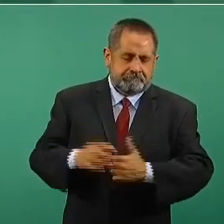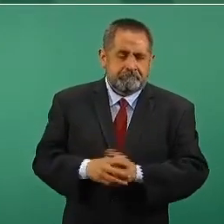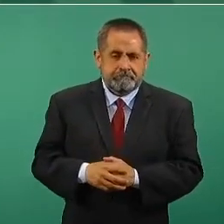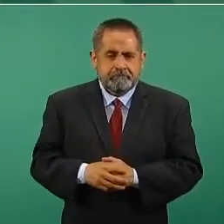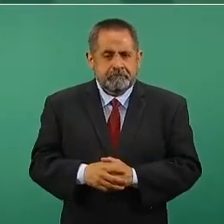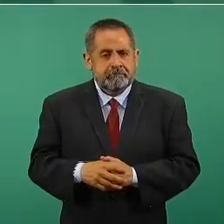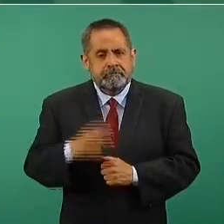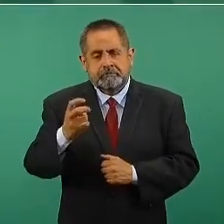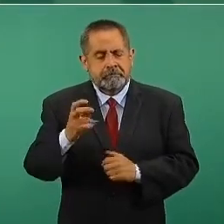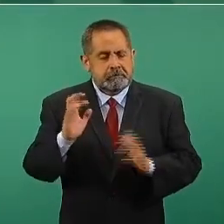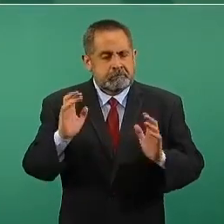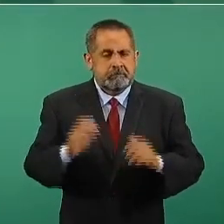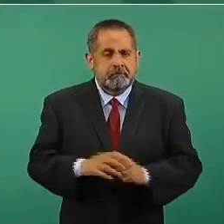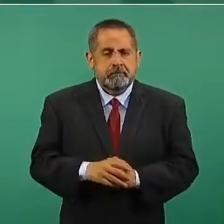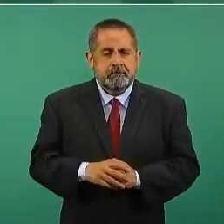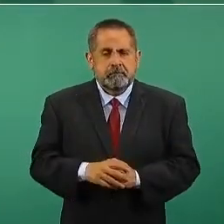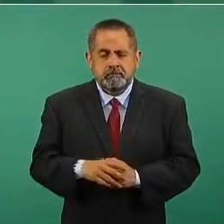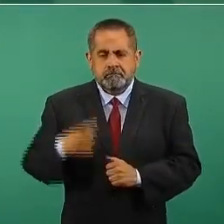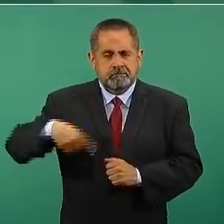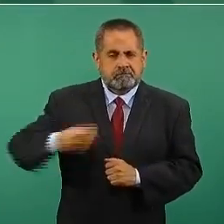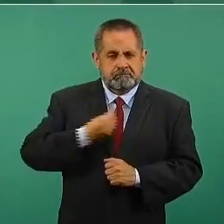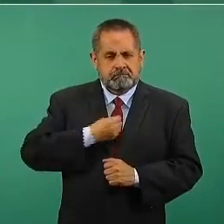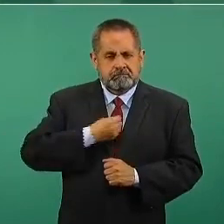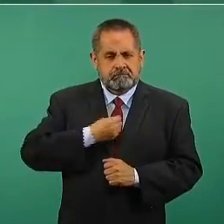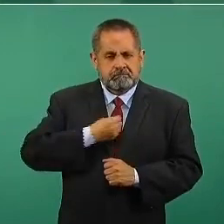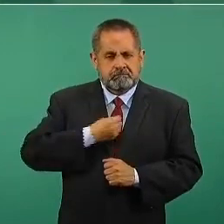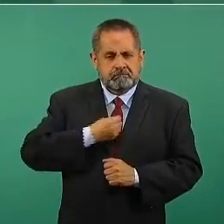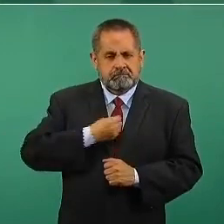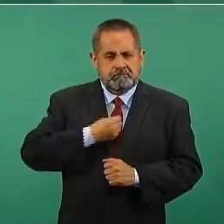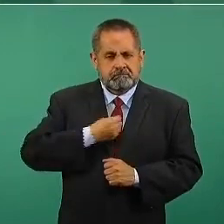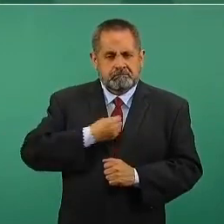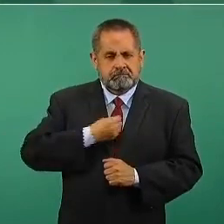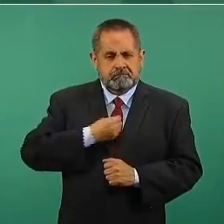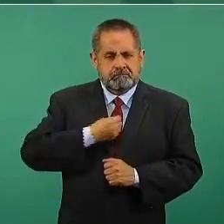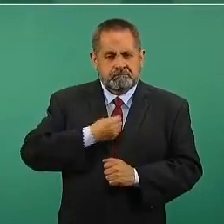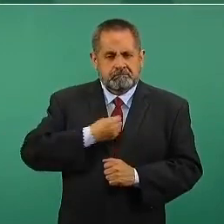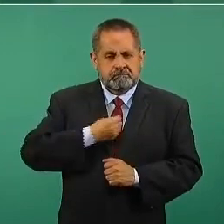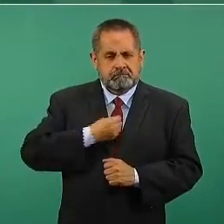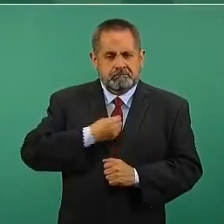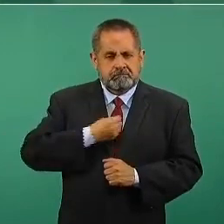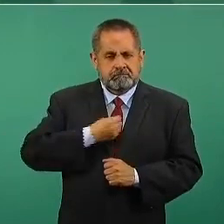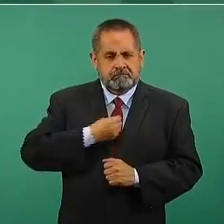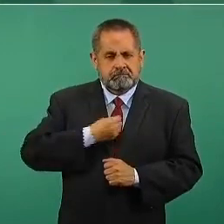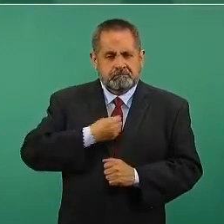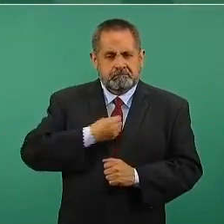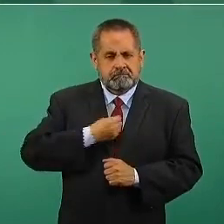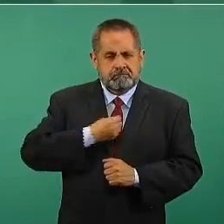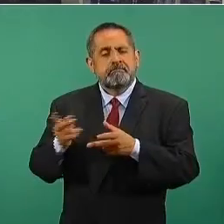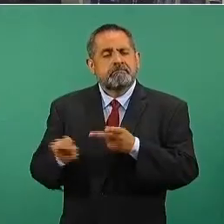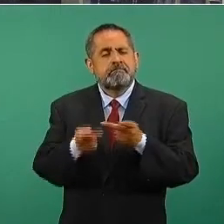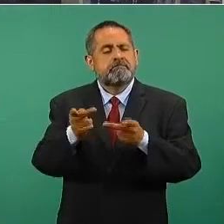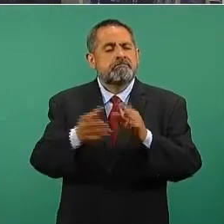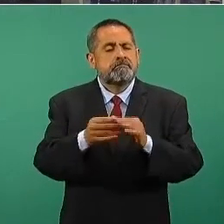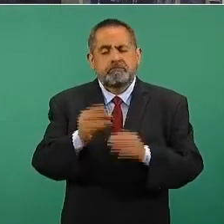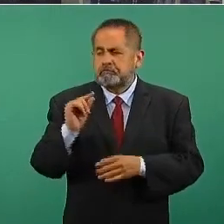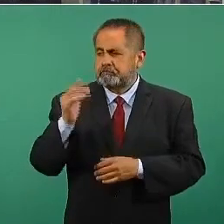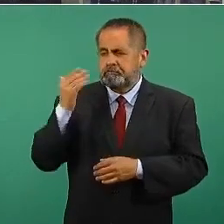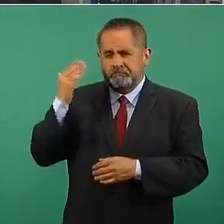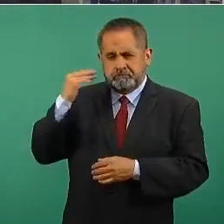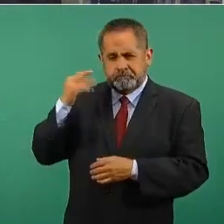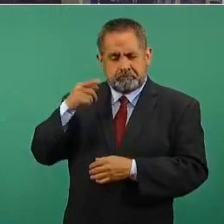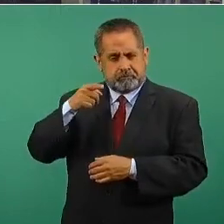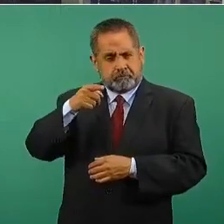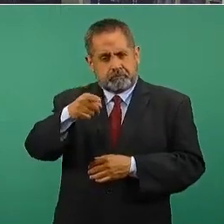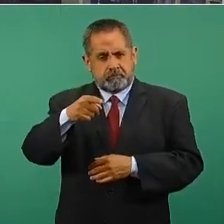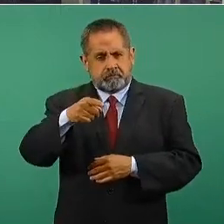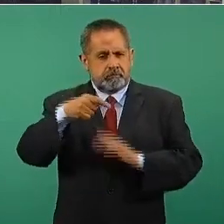Entonces, por eso resistimos. Presidenta Dalila Escobar, de Tiempo.tv, Coahuila. Preguntarle, bueno, hace unos días usted